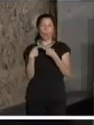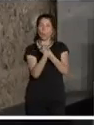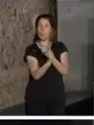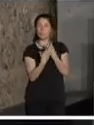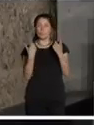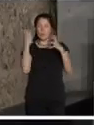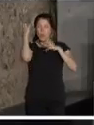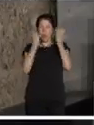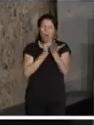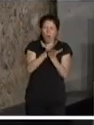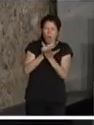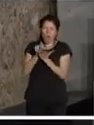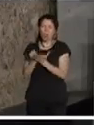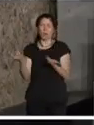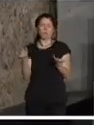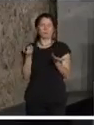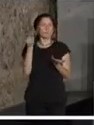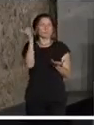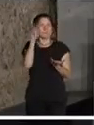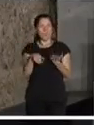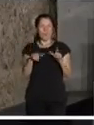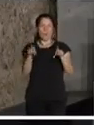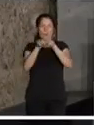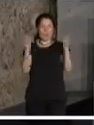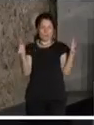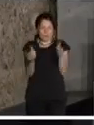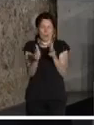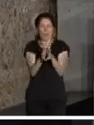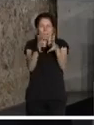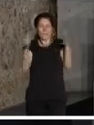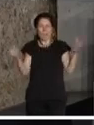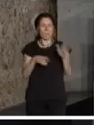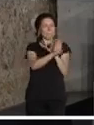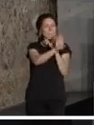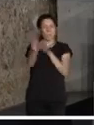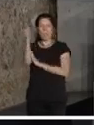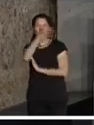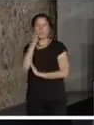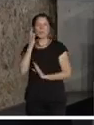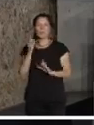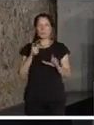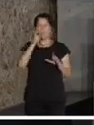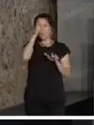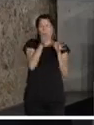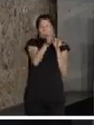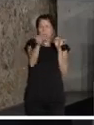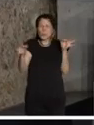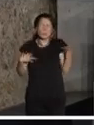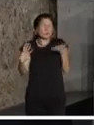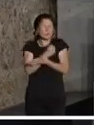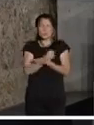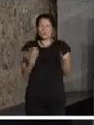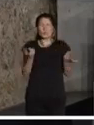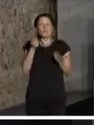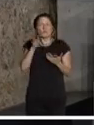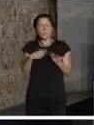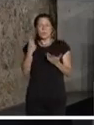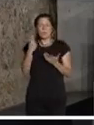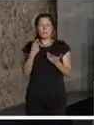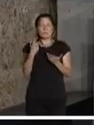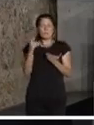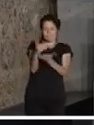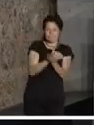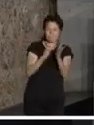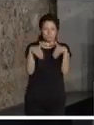agrarias que las puedan disfrutar los pequeños y medianos empresarios los vecinos y las vecinas de todos los pueblos pero necesitamos también recaudar